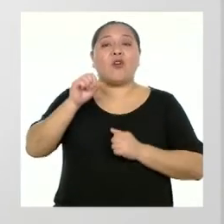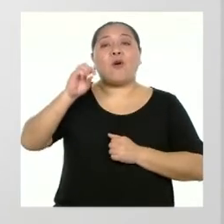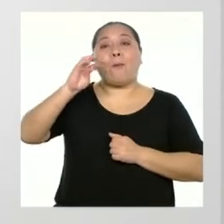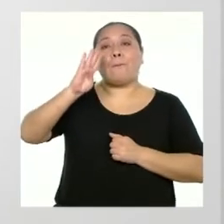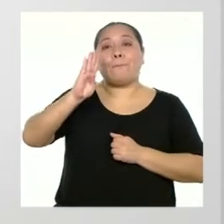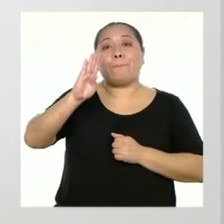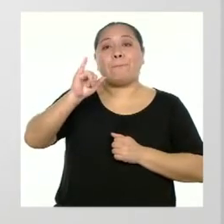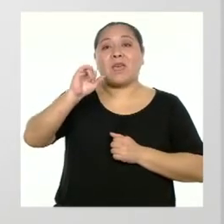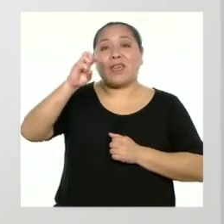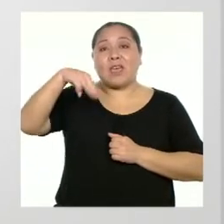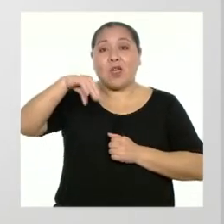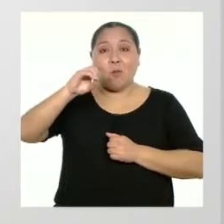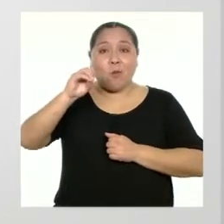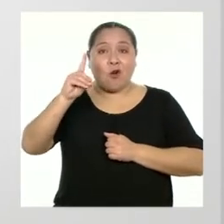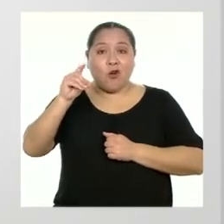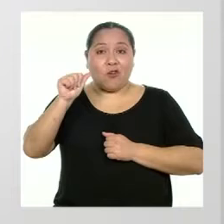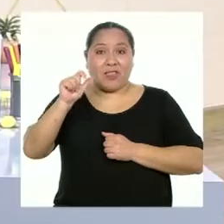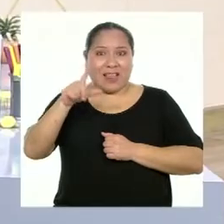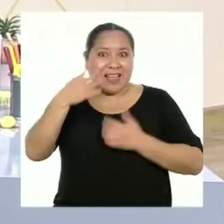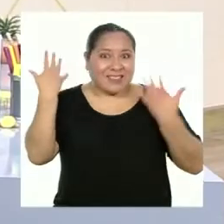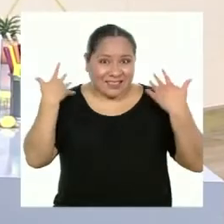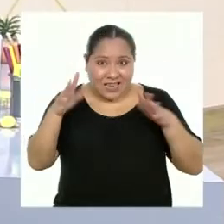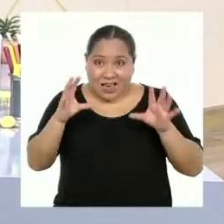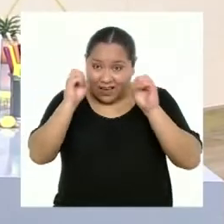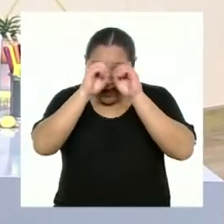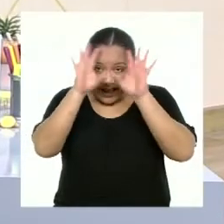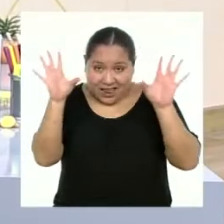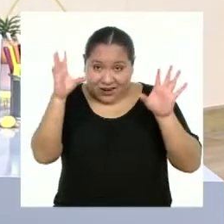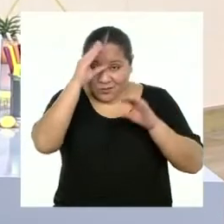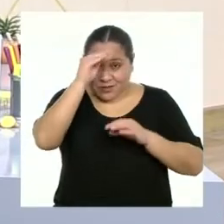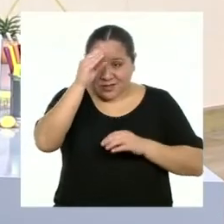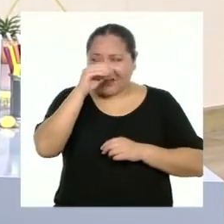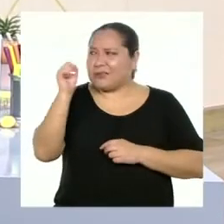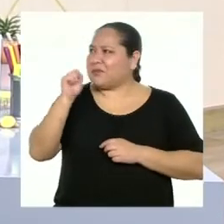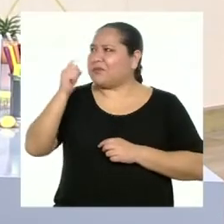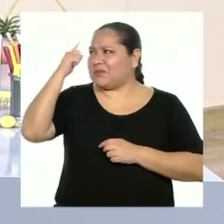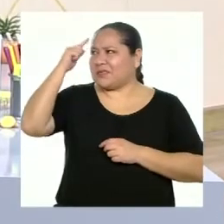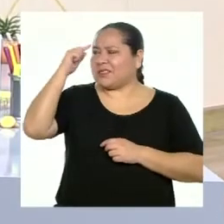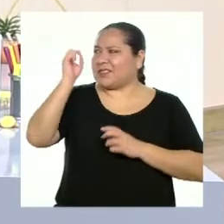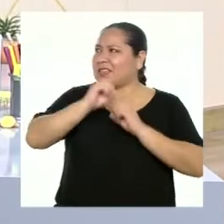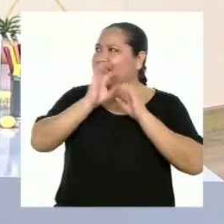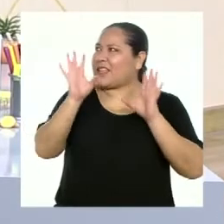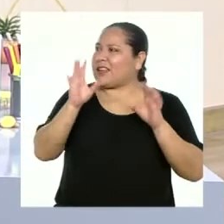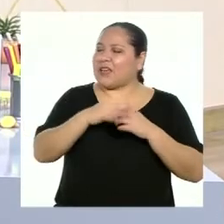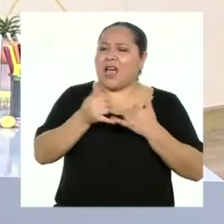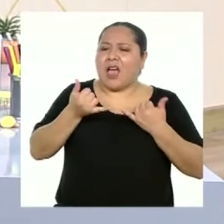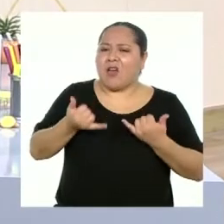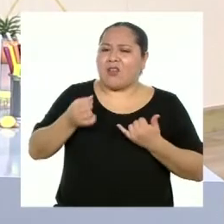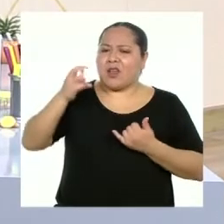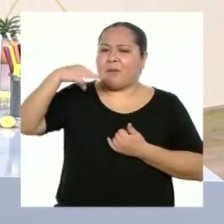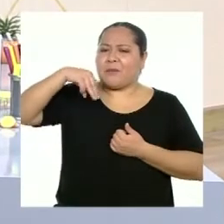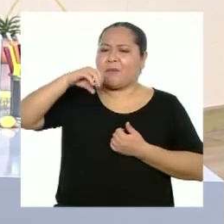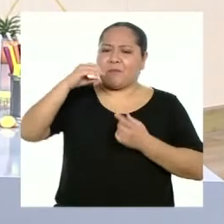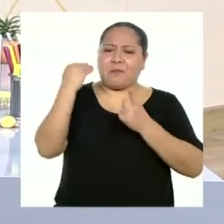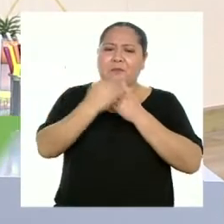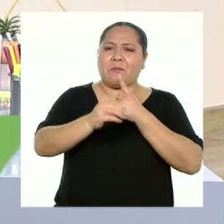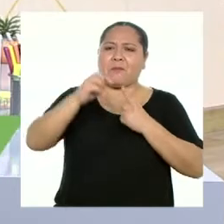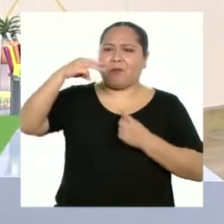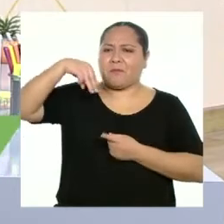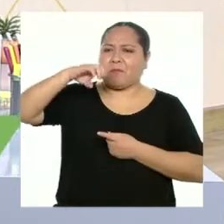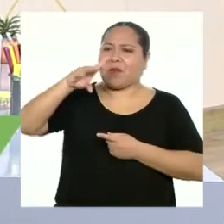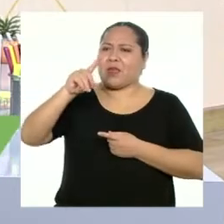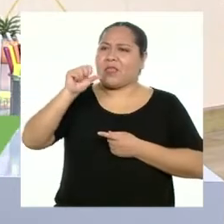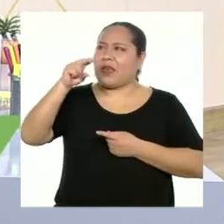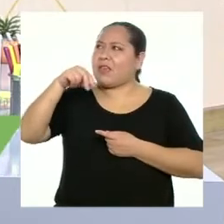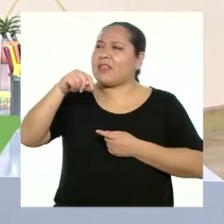todo claro con la moda, chicas y chicos en casa? Yo creo que lo tienen claro. Ahora, lo de la mediana lo recuerdo bien.